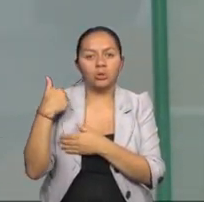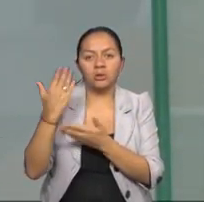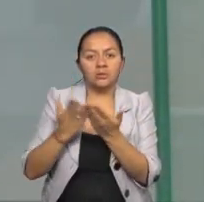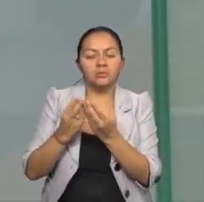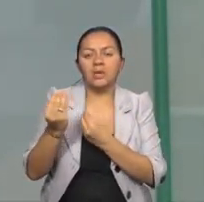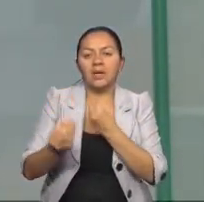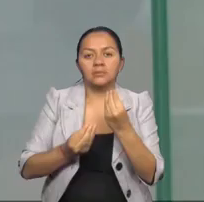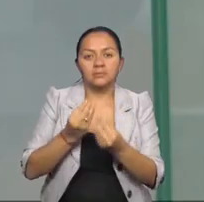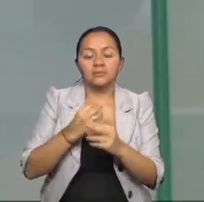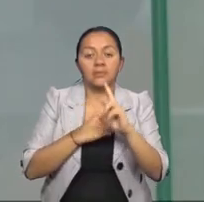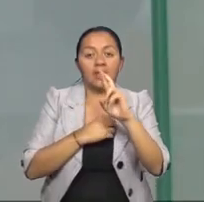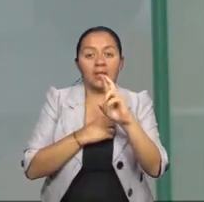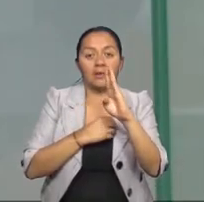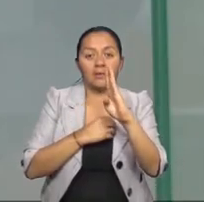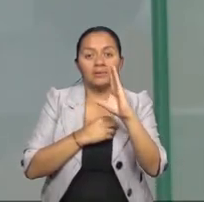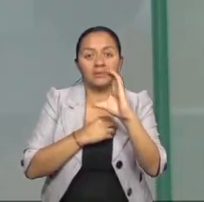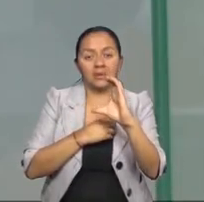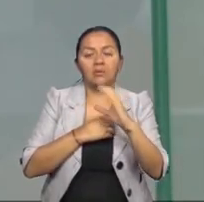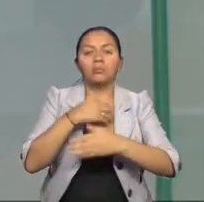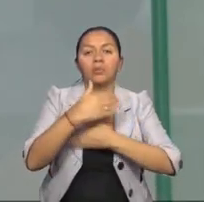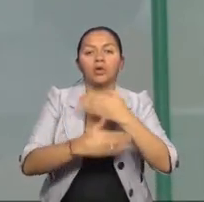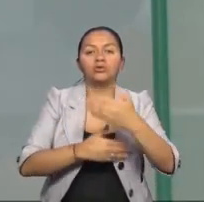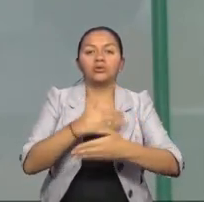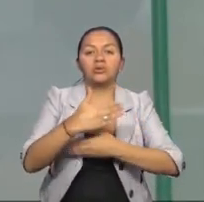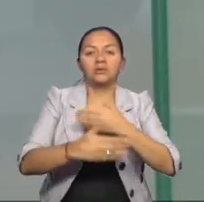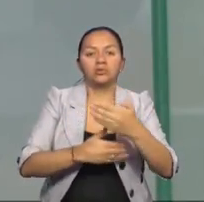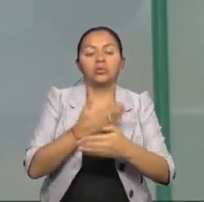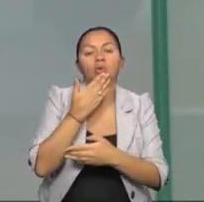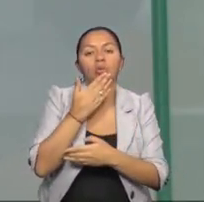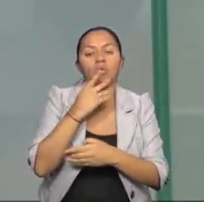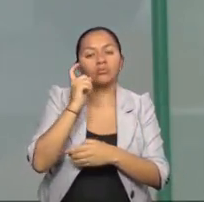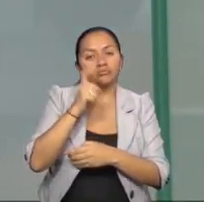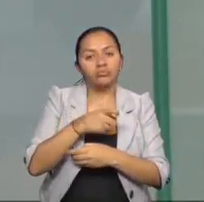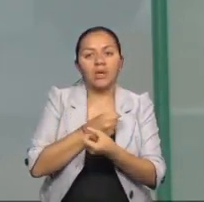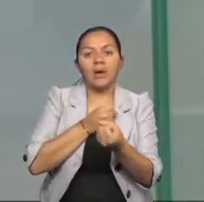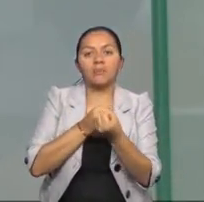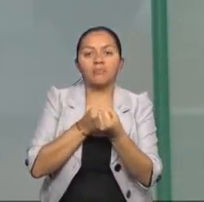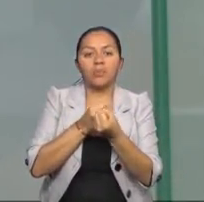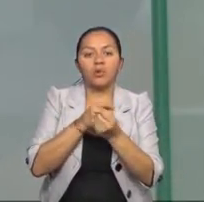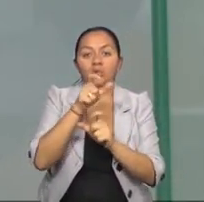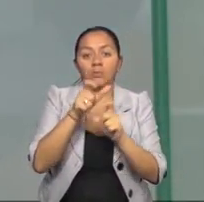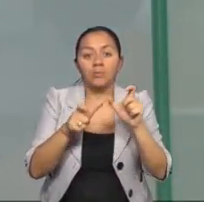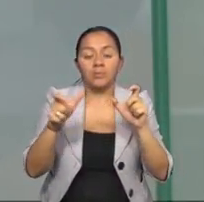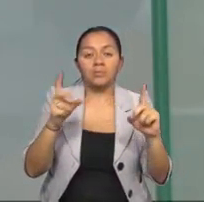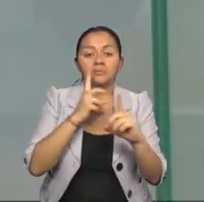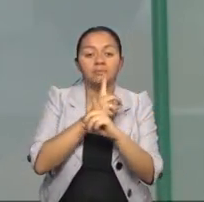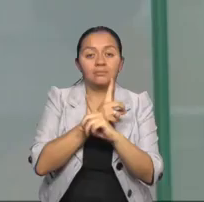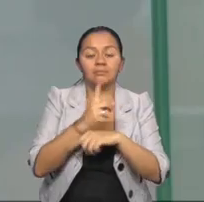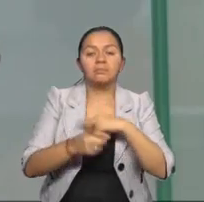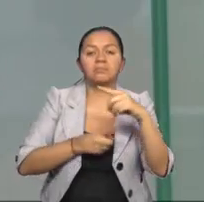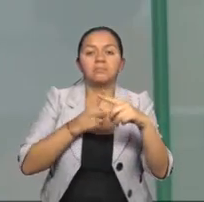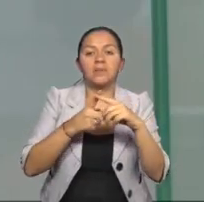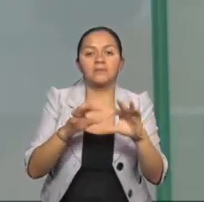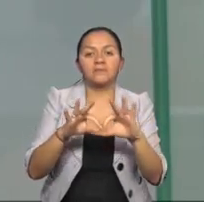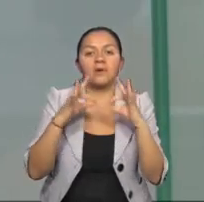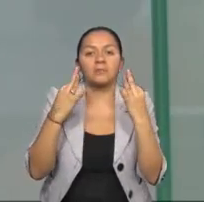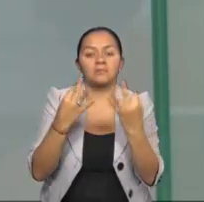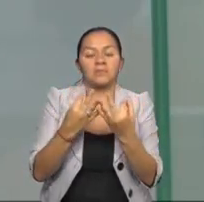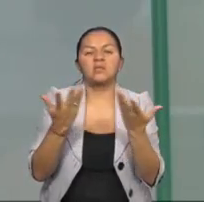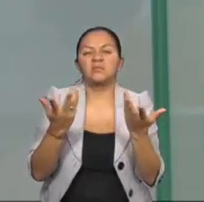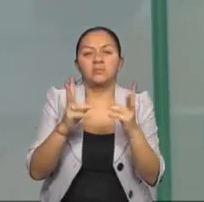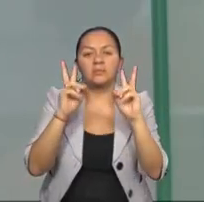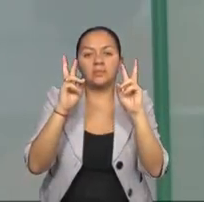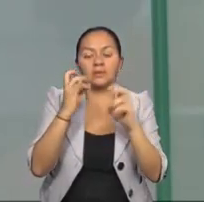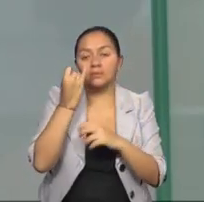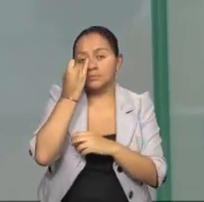un proceso y una construcción de apoyo hacia las personas con discapacidad y sus familias principalmente en el área indígena y